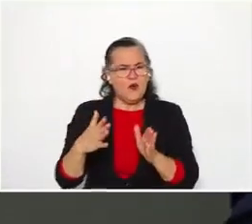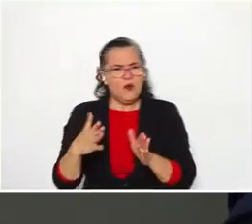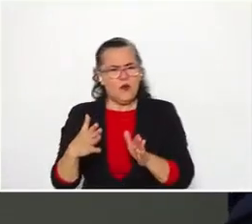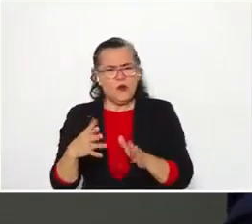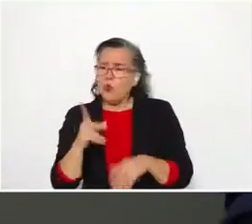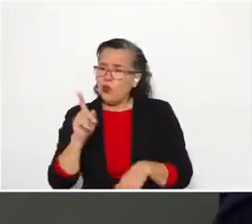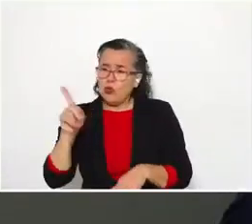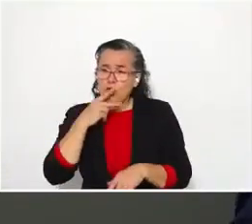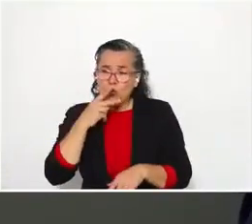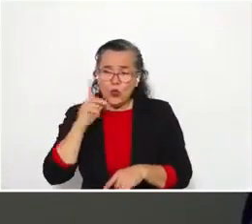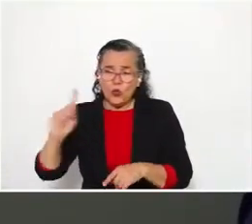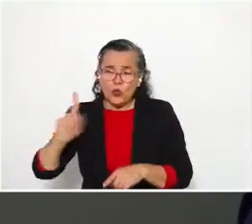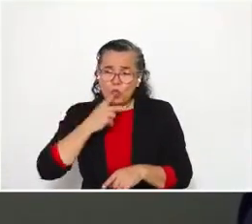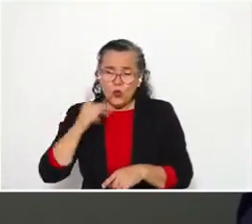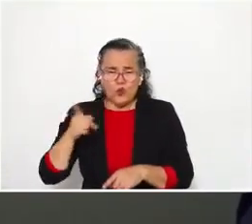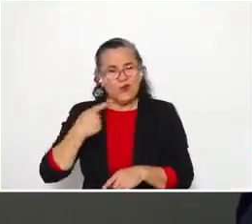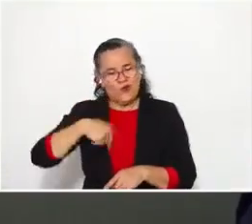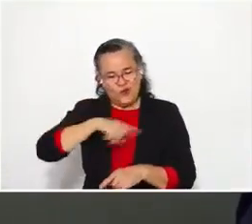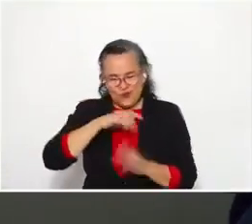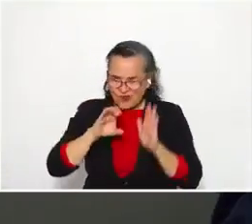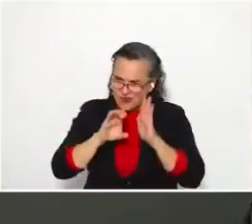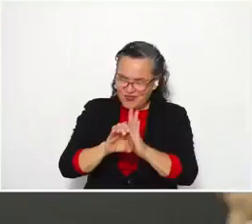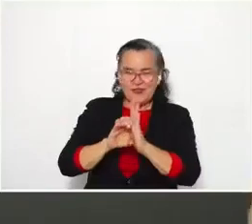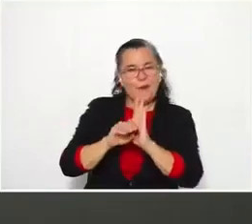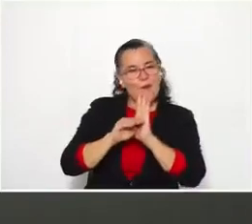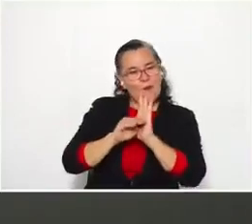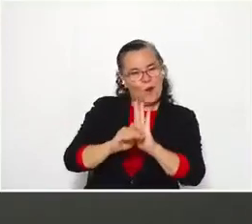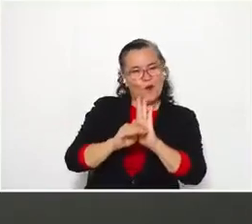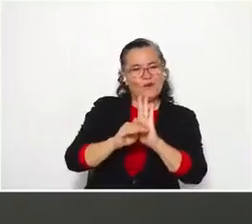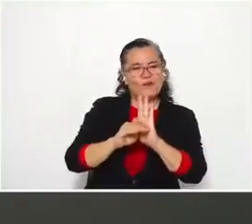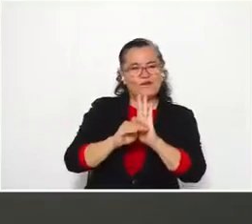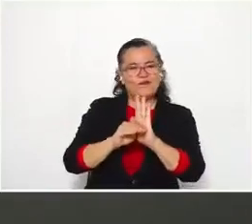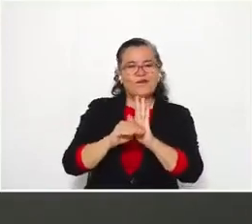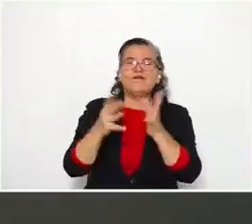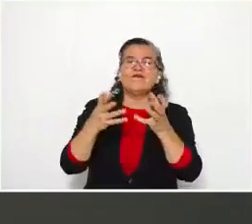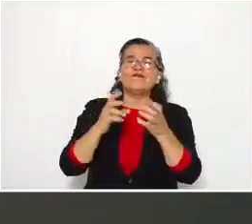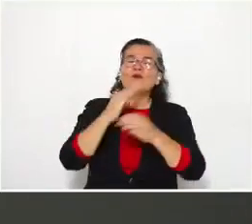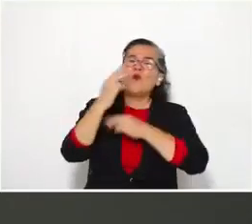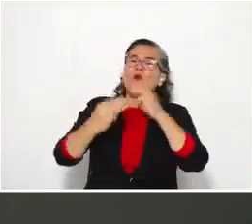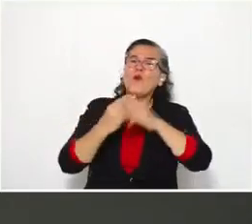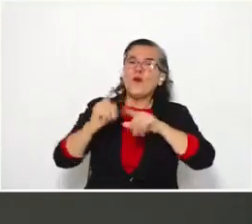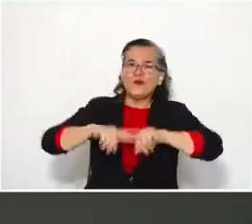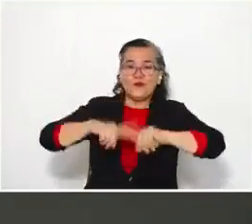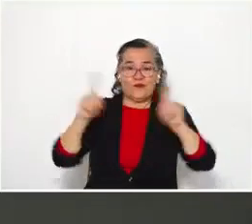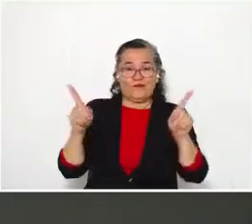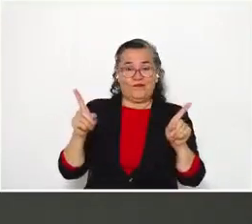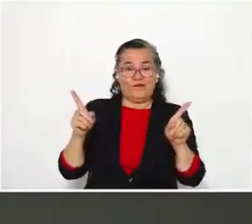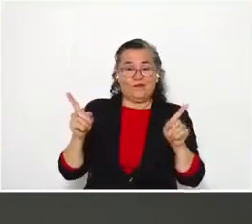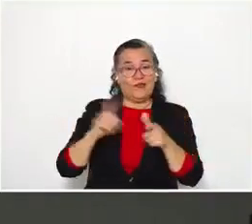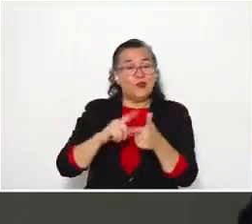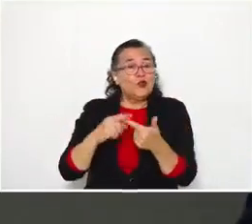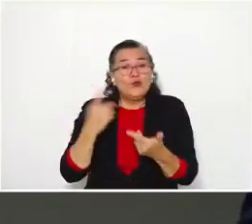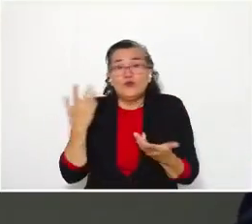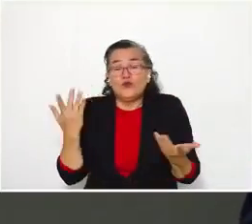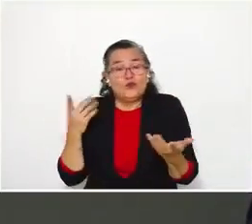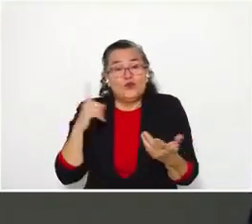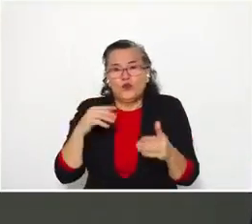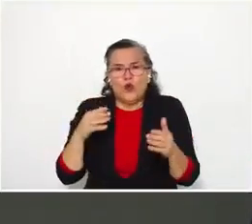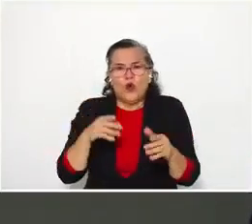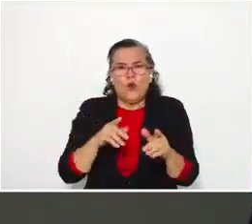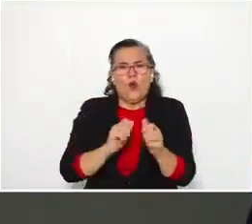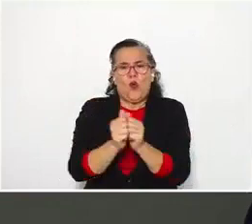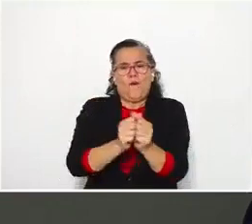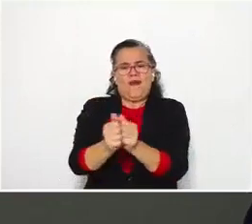modelos para los estudiantes si queremos un mundo diferente. Y yo no sé si no deberíamos competir